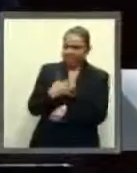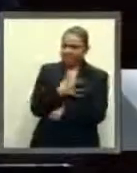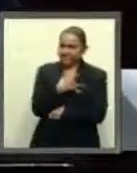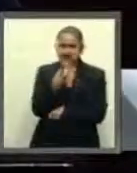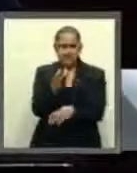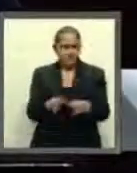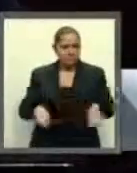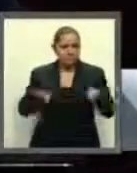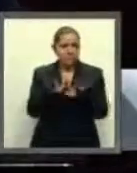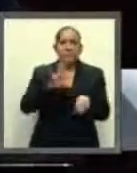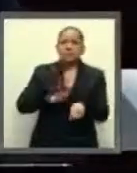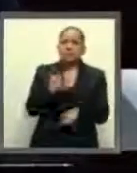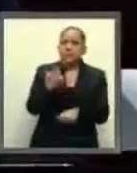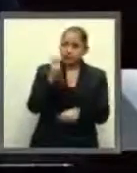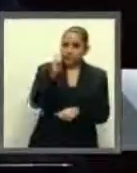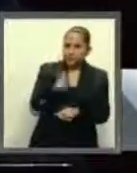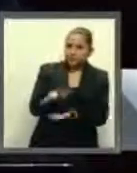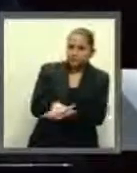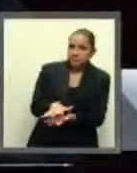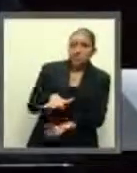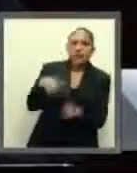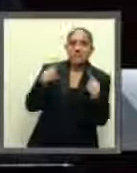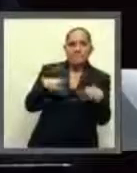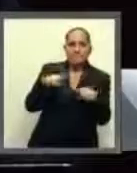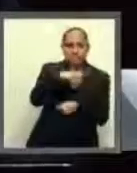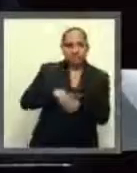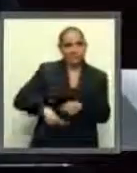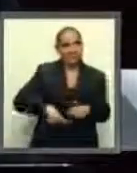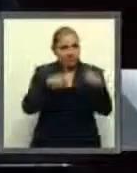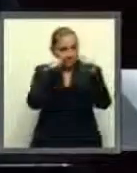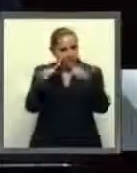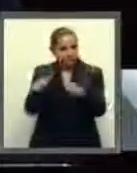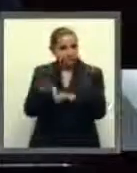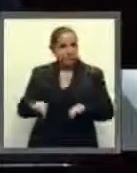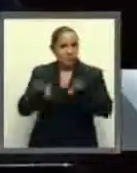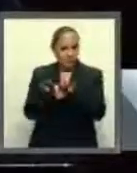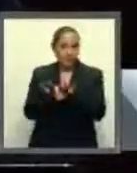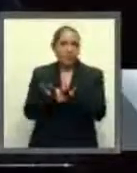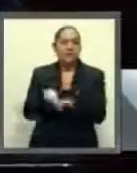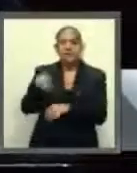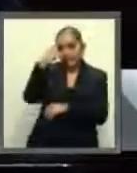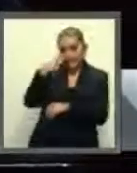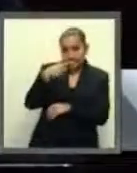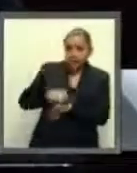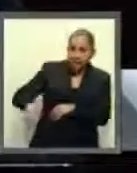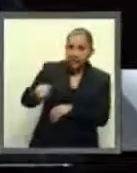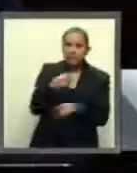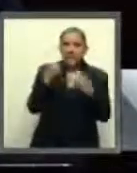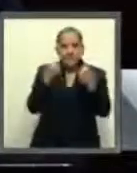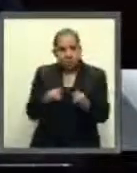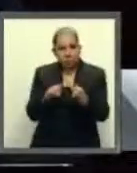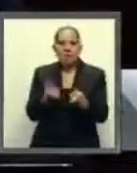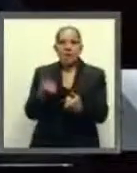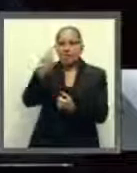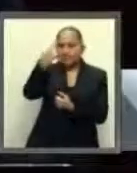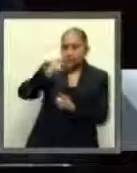problema de salud pública, con base en la universalidad de la seguridad social en materia de salud